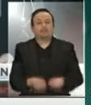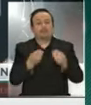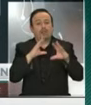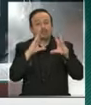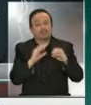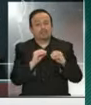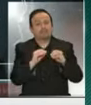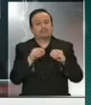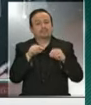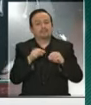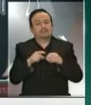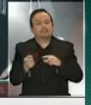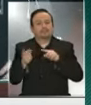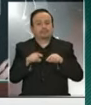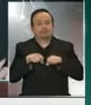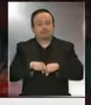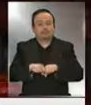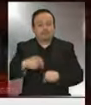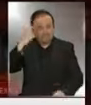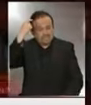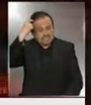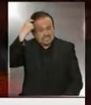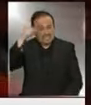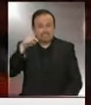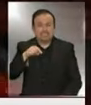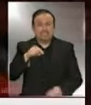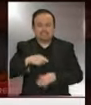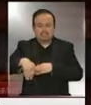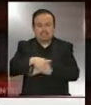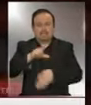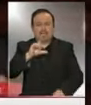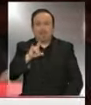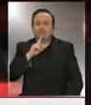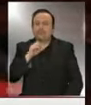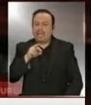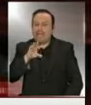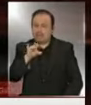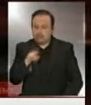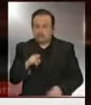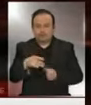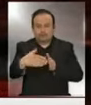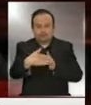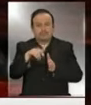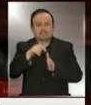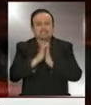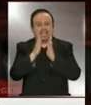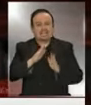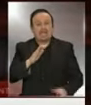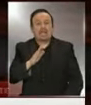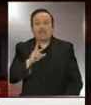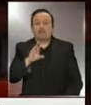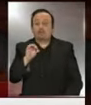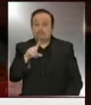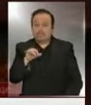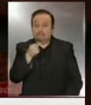Buenas noches. Bueno, llegamos hasta acá, hasta el supermercado Santa Isabel, ubicado en la calle Lautaro, en la intersección de Santa Rosa con Franklin, donde